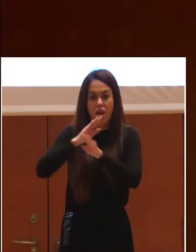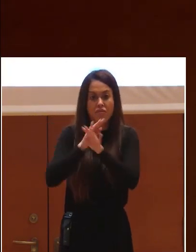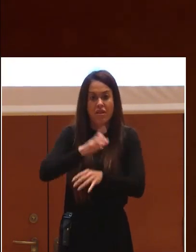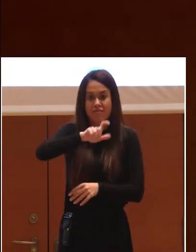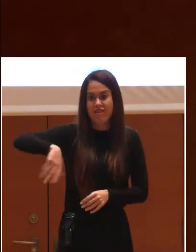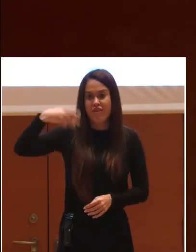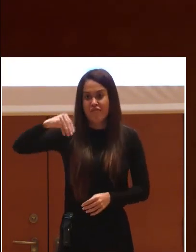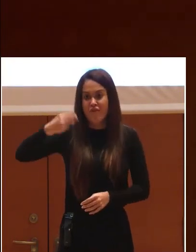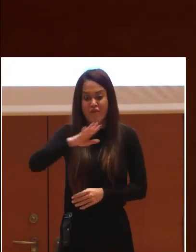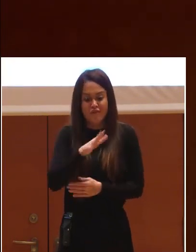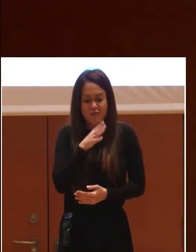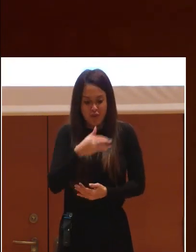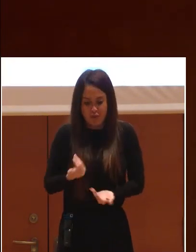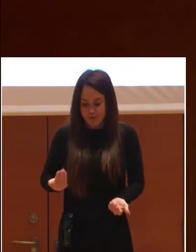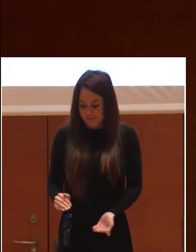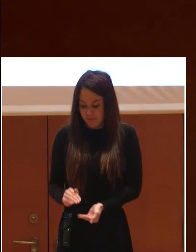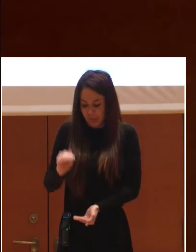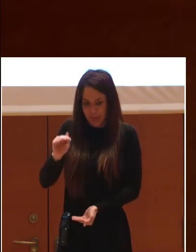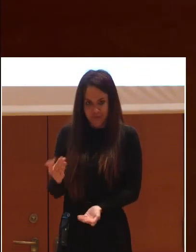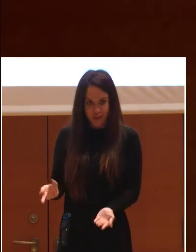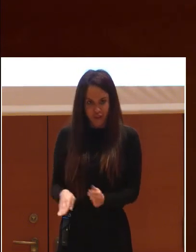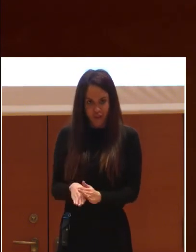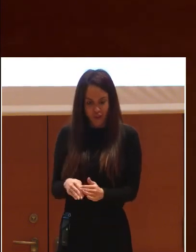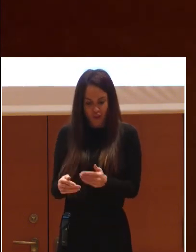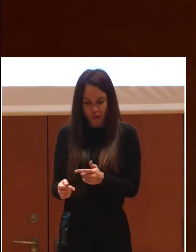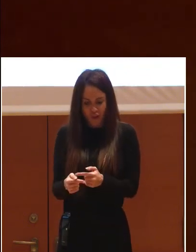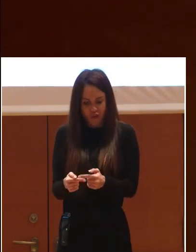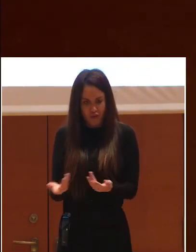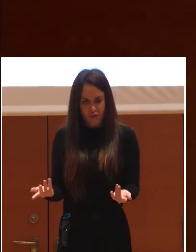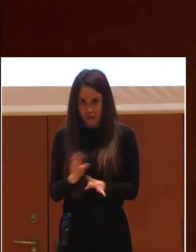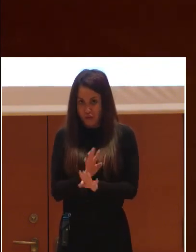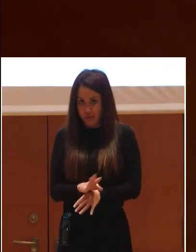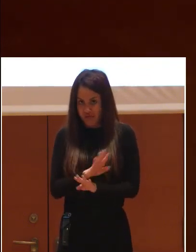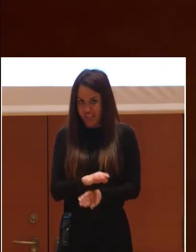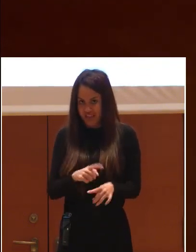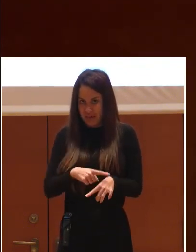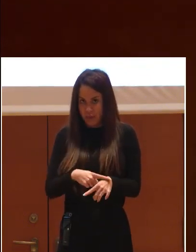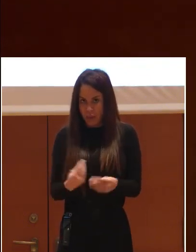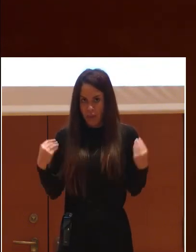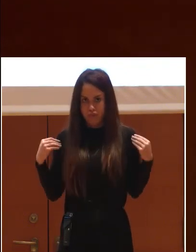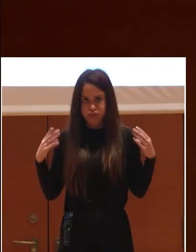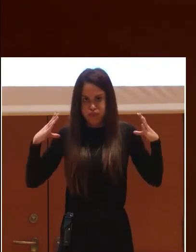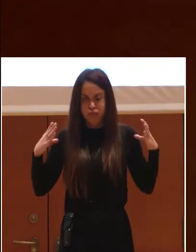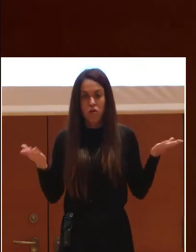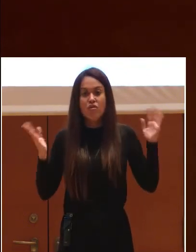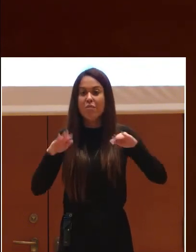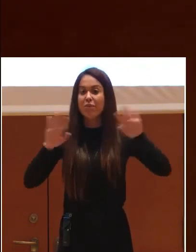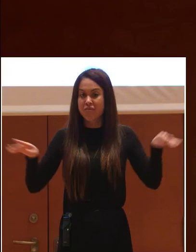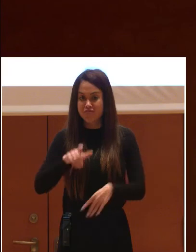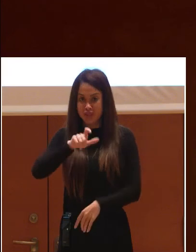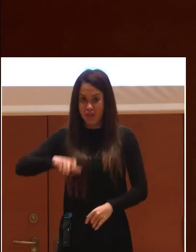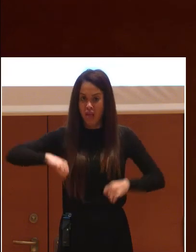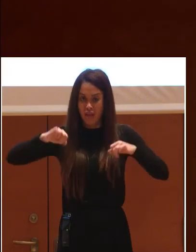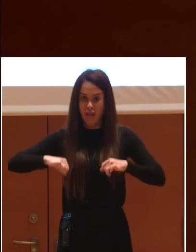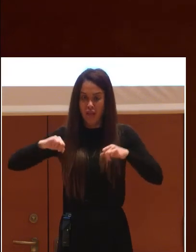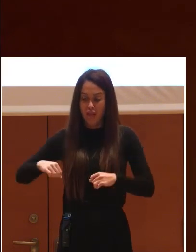a ver han vivido muchísimo y llevan una mochila muy muy muy muy